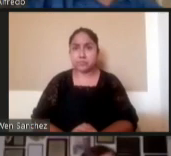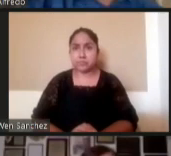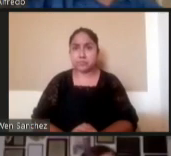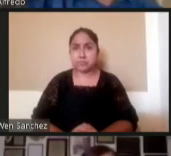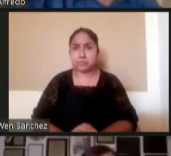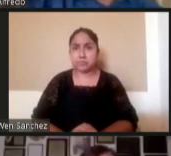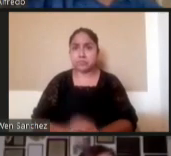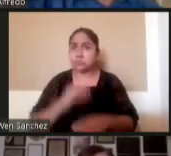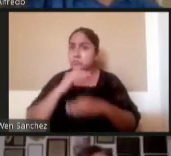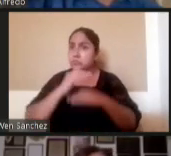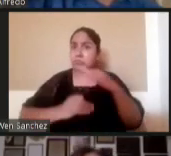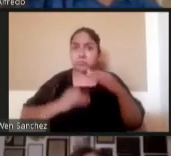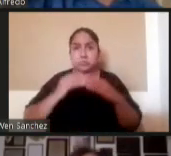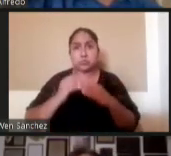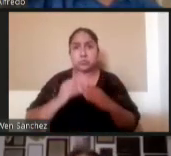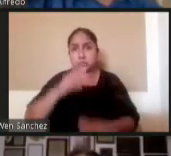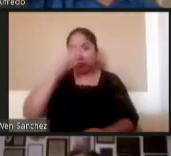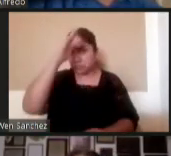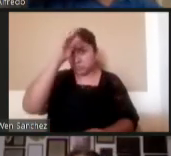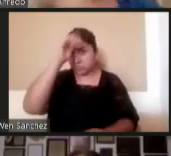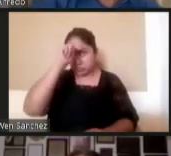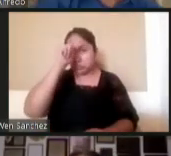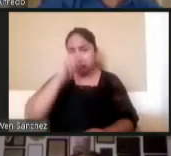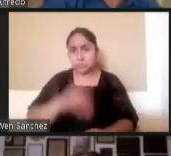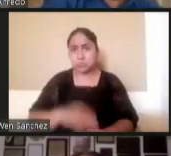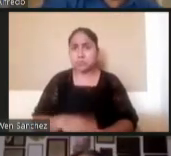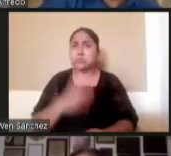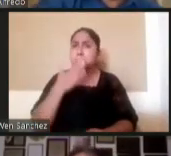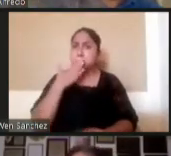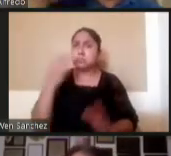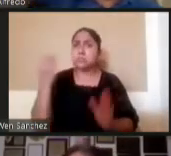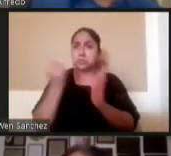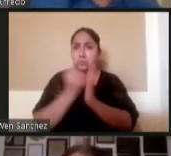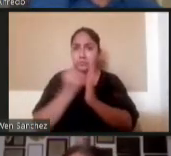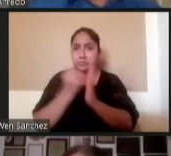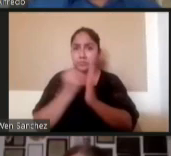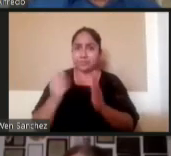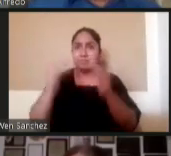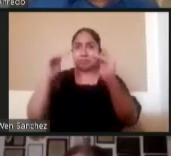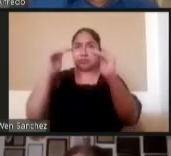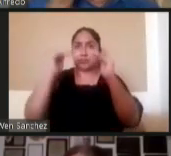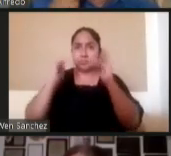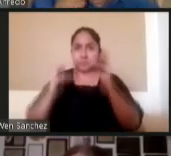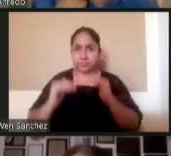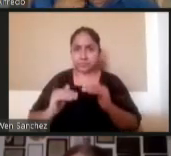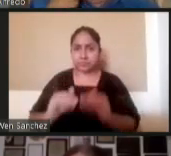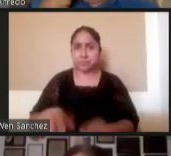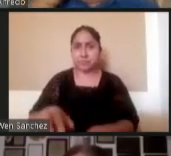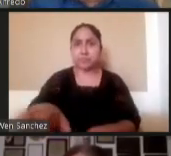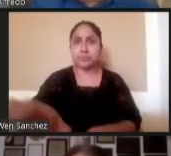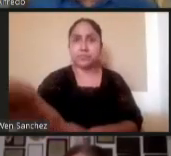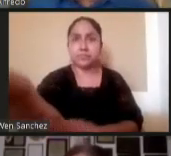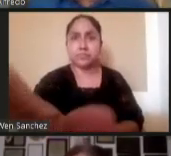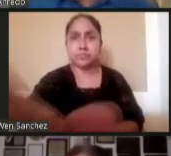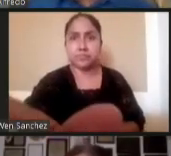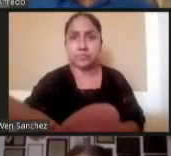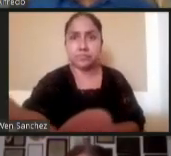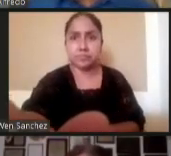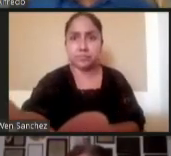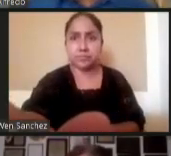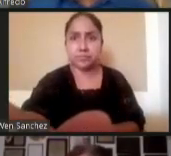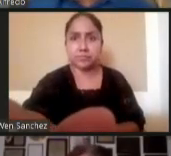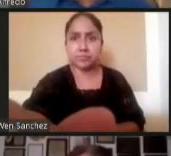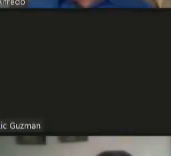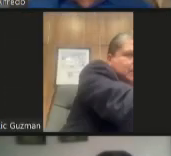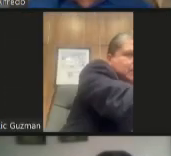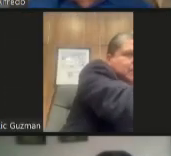Unanimidad de votos a favor de la propuesta. Queda aprobado por unanimidad de votos. Continuamos. Para desahogar el sexto asunto del orden del día,